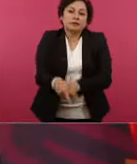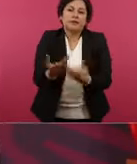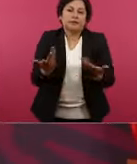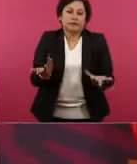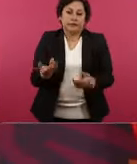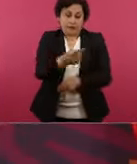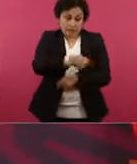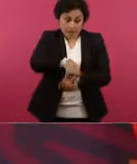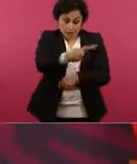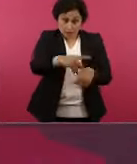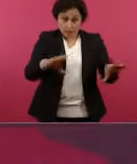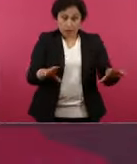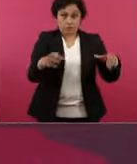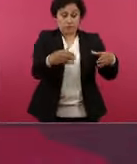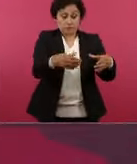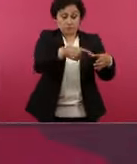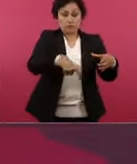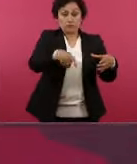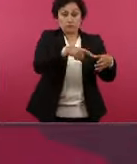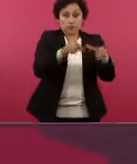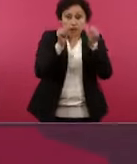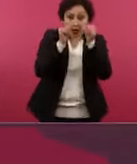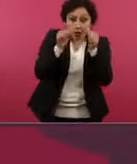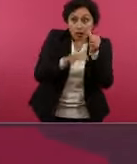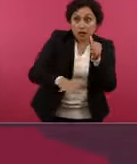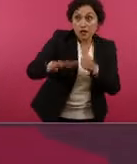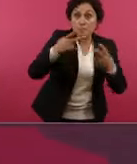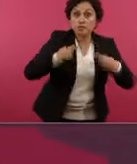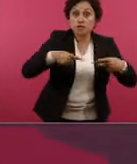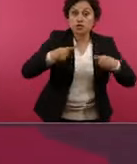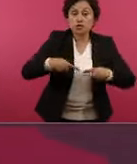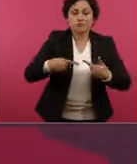que esté al servicio del pueblo,